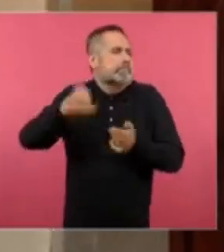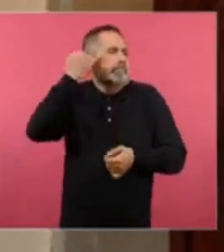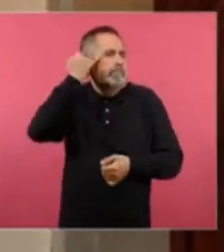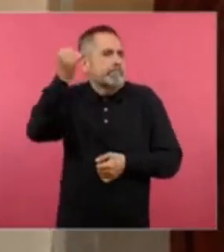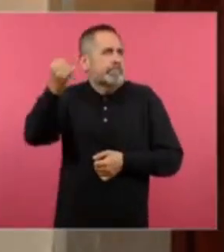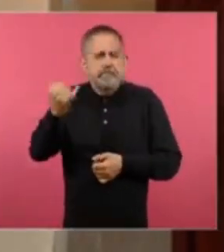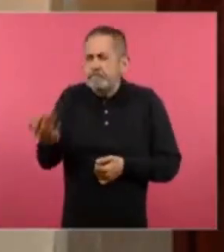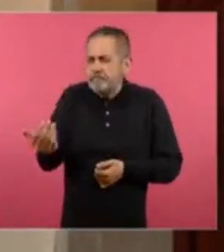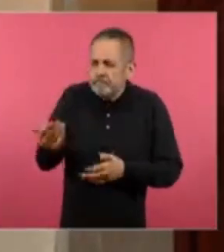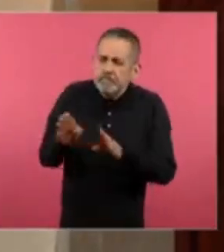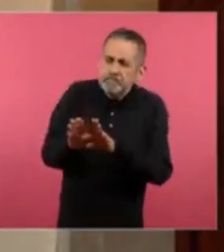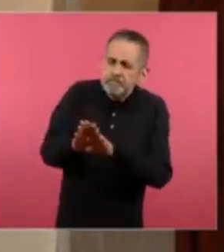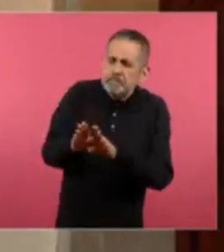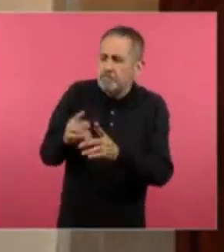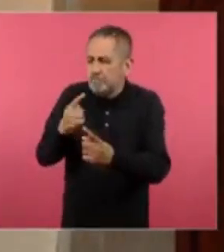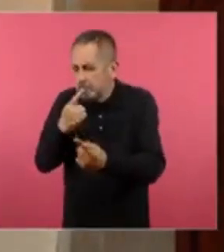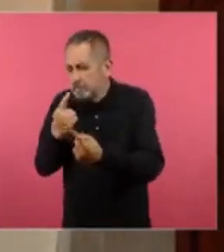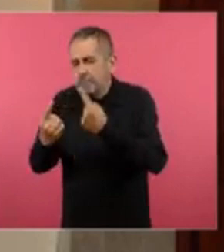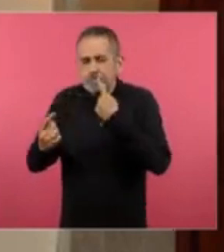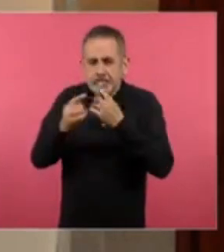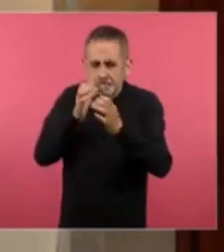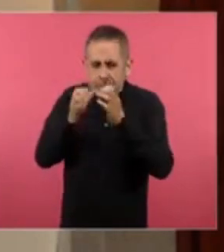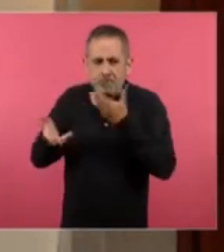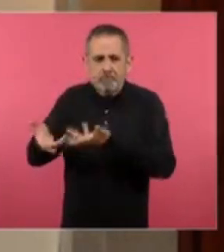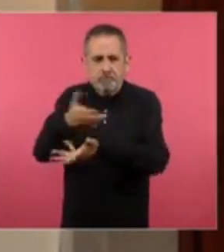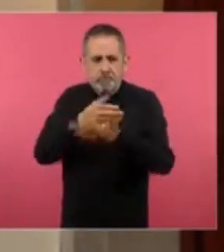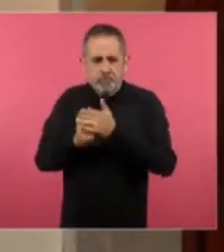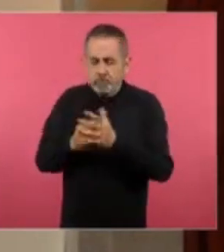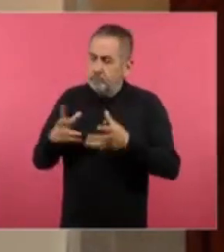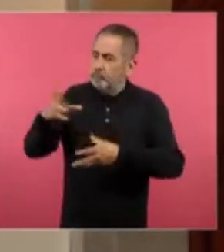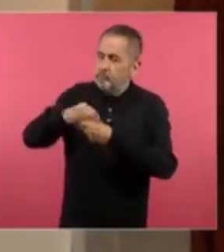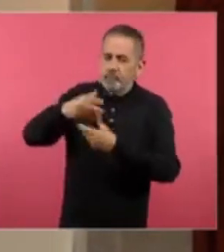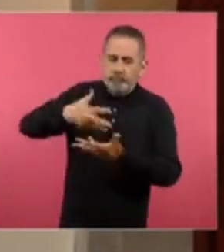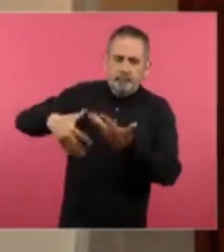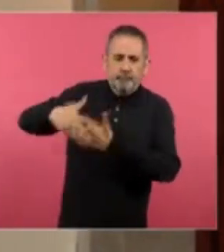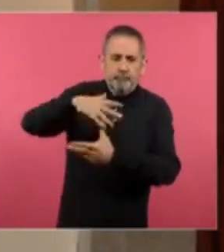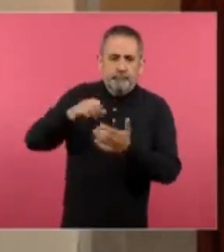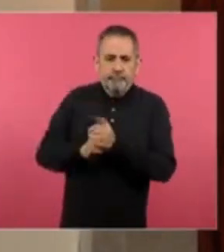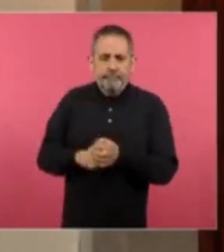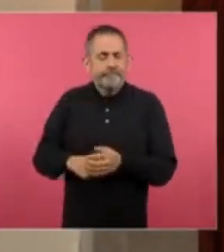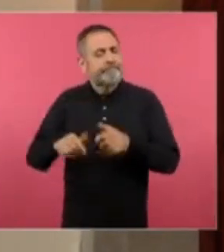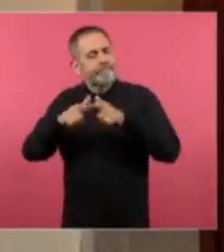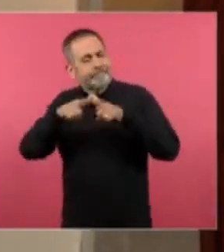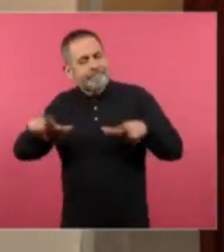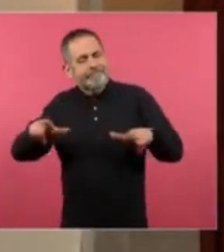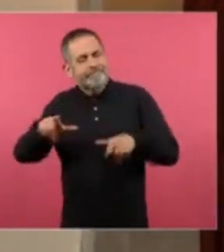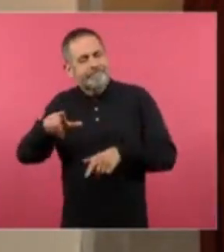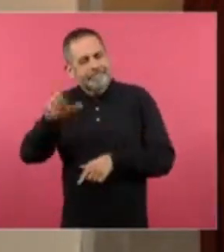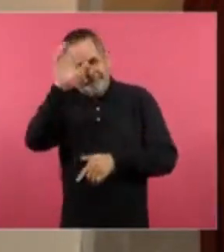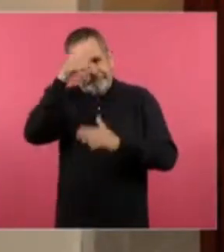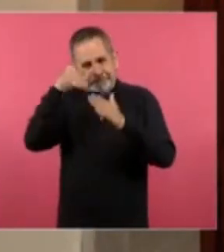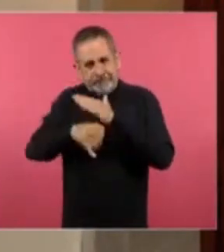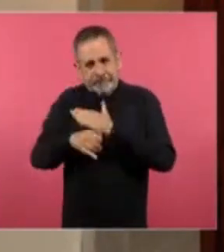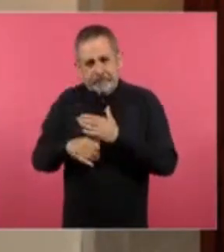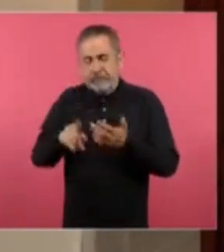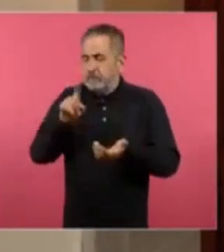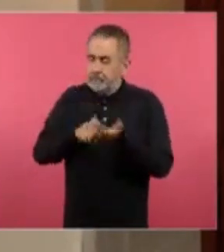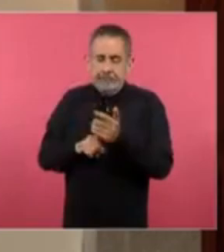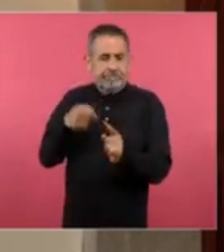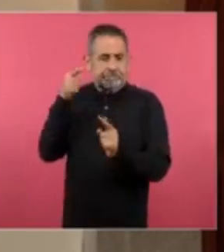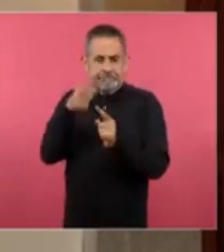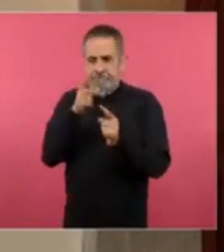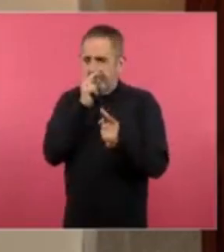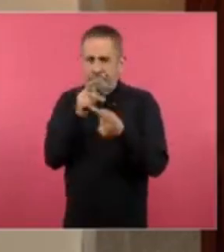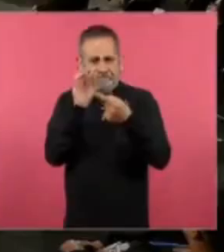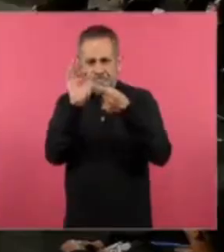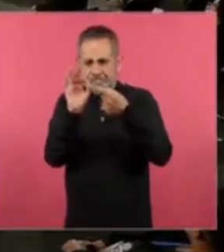nos permite la creación de formas de convivencia. Entonces, el lenguaje científico, por ejemplo, es un lenguaje muy